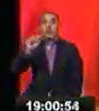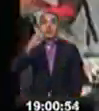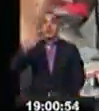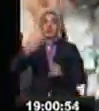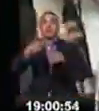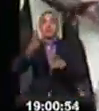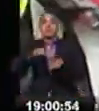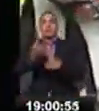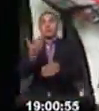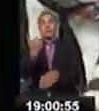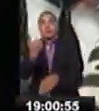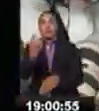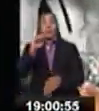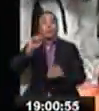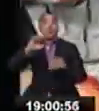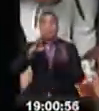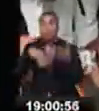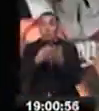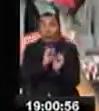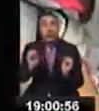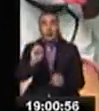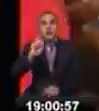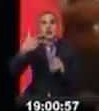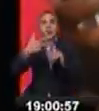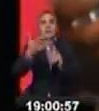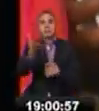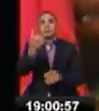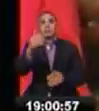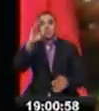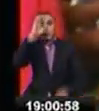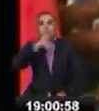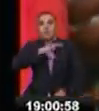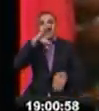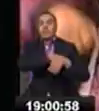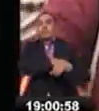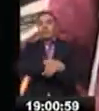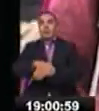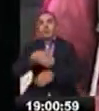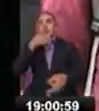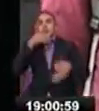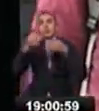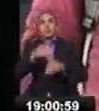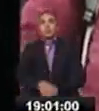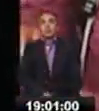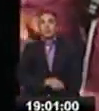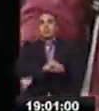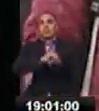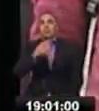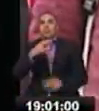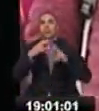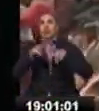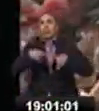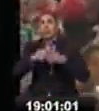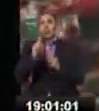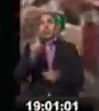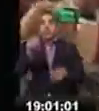llamado, por lo que en una tercera ocasión serán llevados a declarar con la fuerza pública. Ellos tienen otras investigaciones